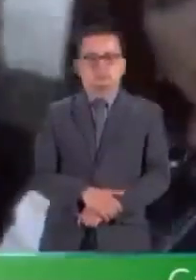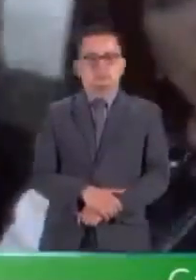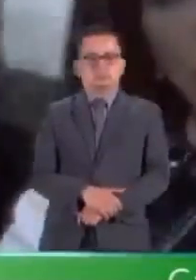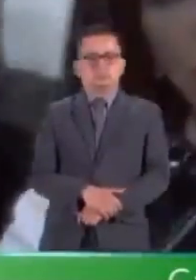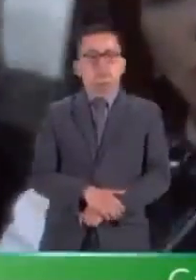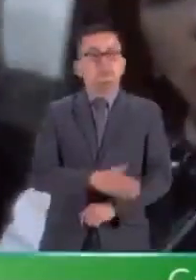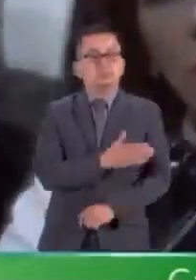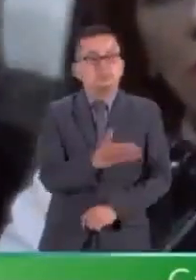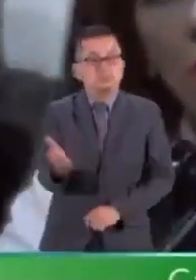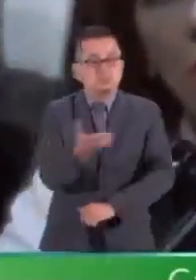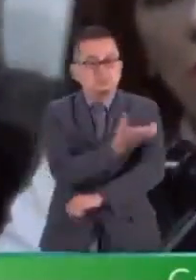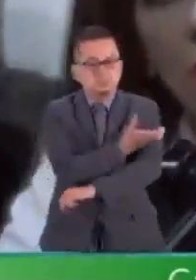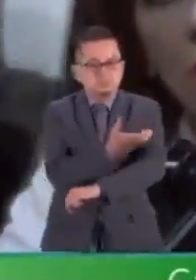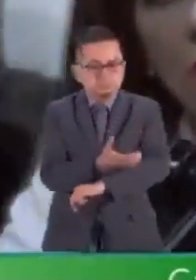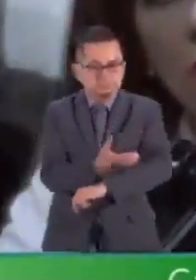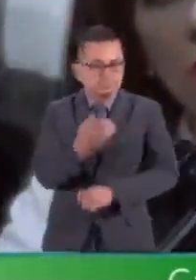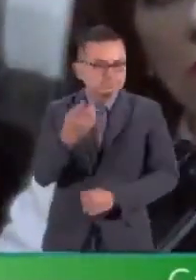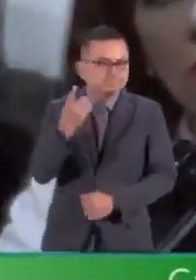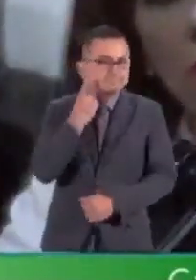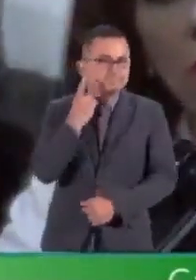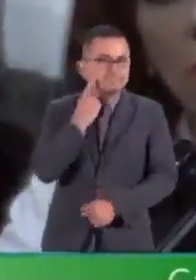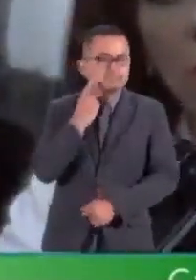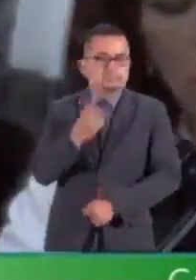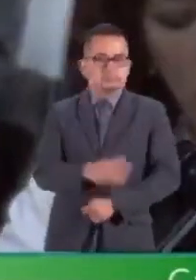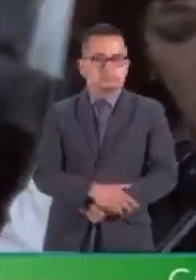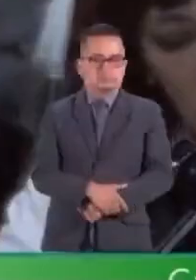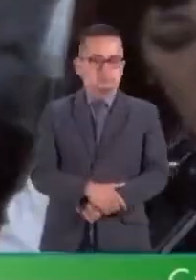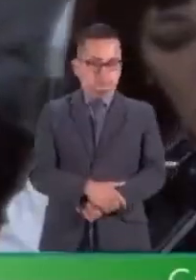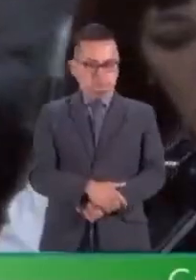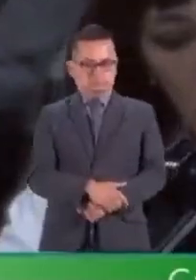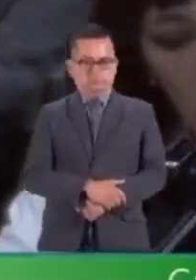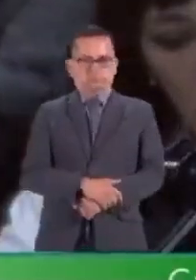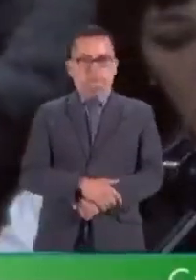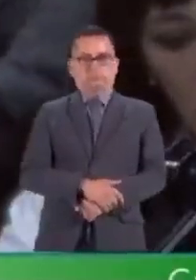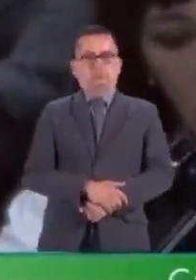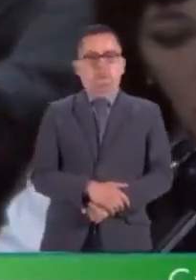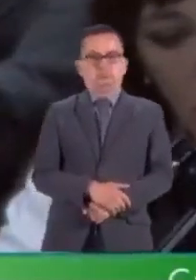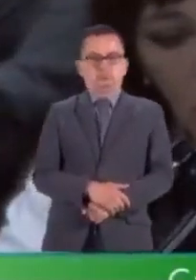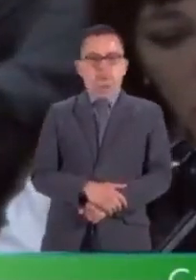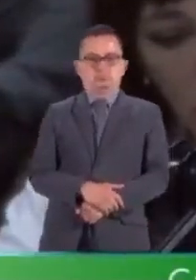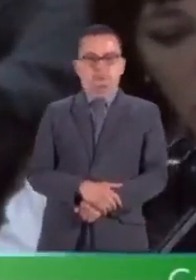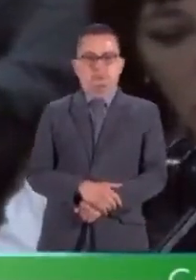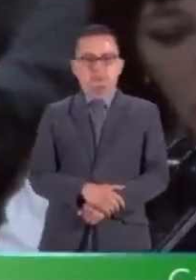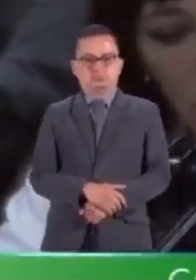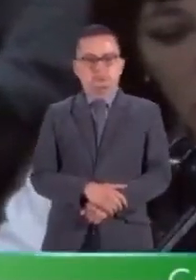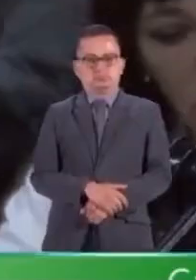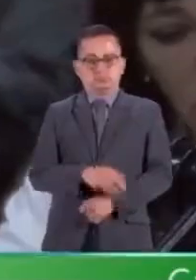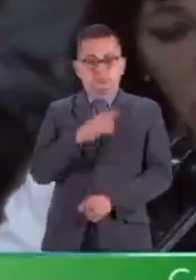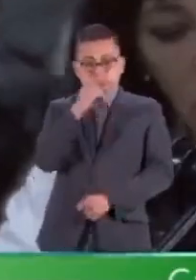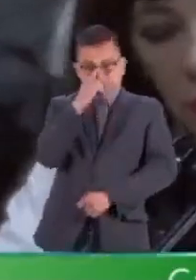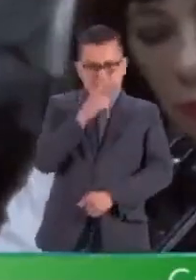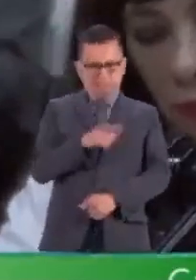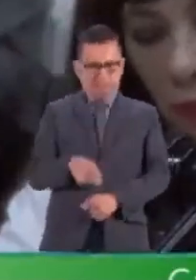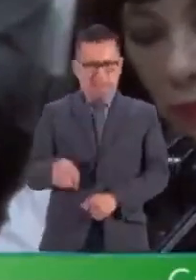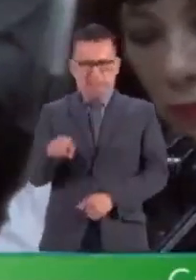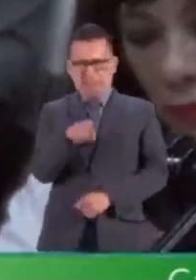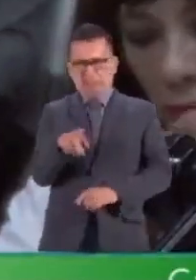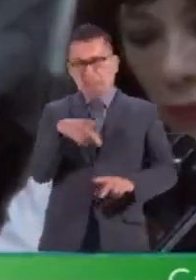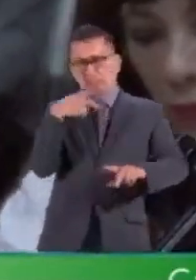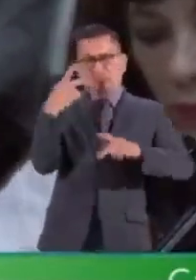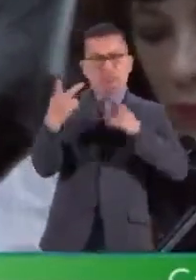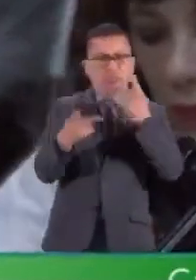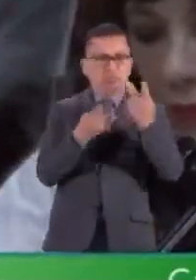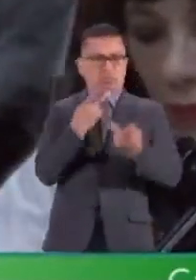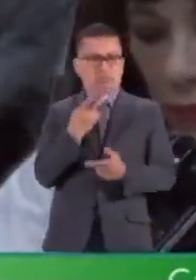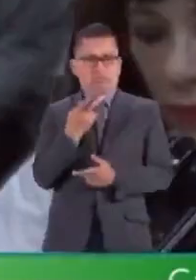Compañeras y compañeros diputados, ¿cómo se atreven a hablar de la dignidad que